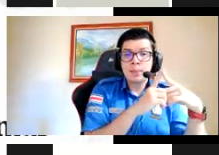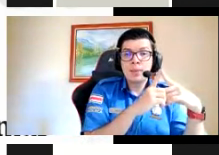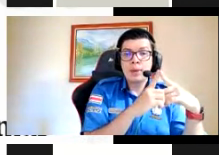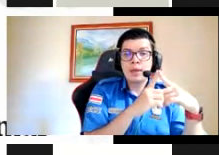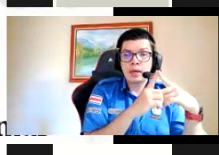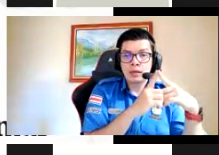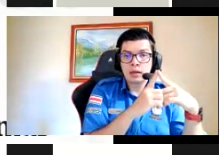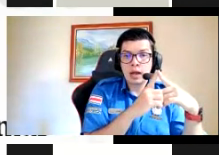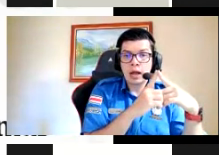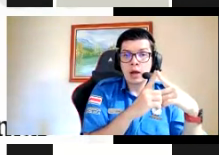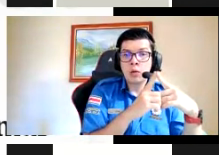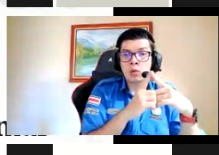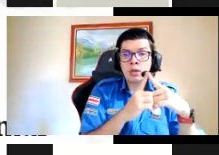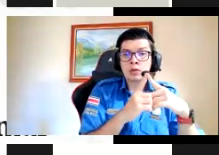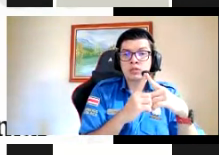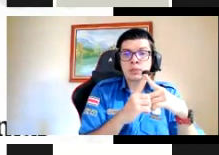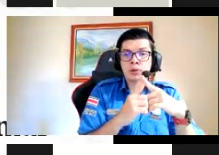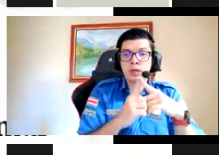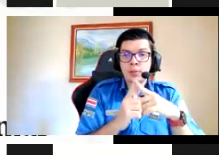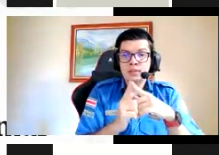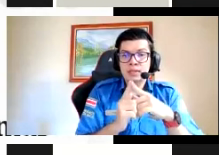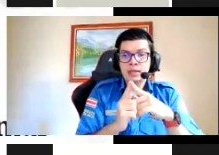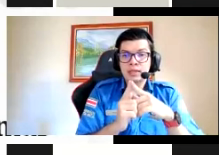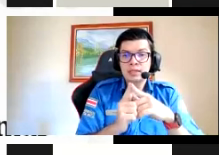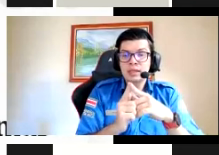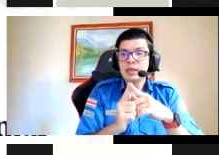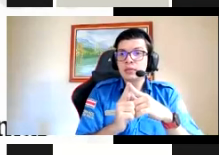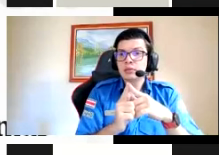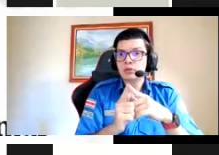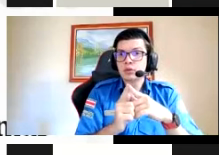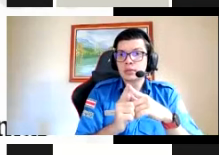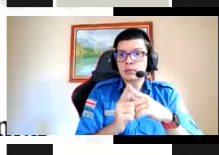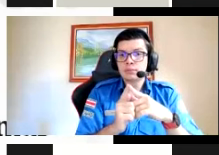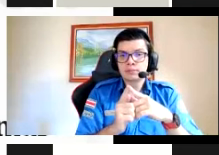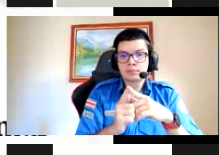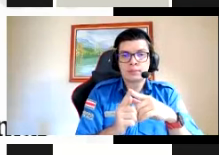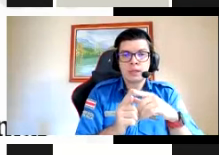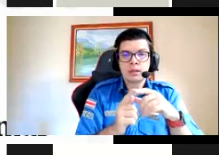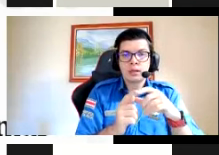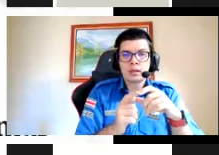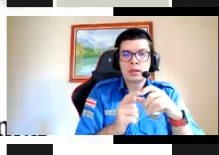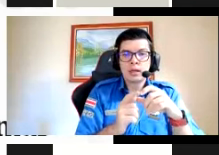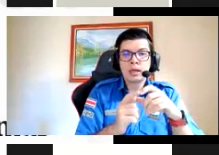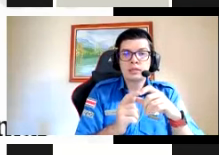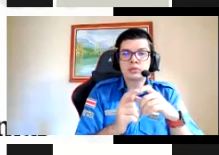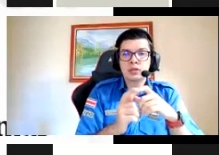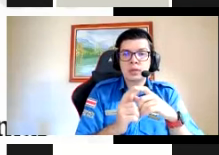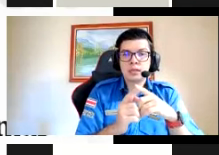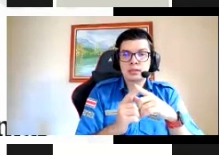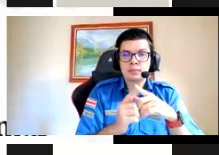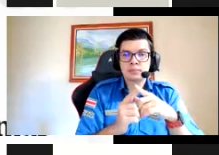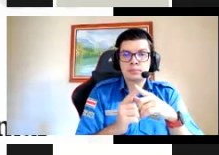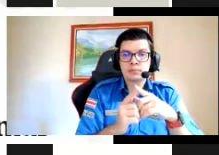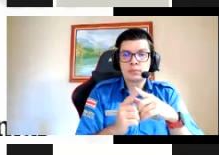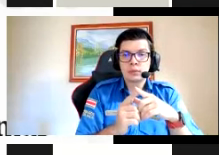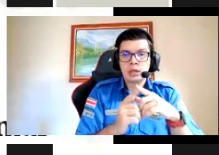Dice, mi madre, aun cuando se pone a pensar en ese día, llora. Eran sus